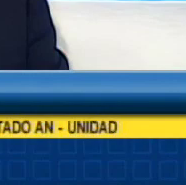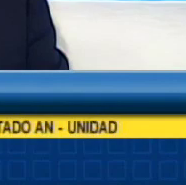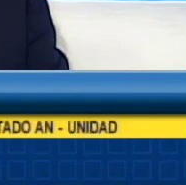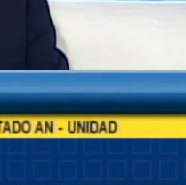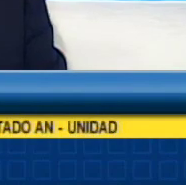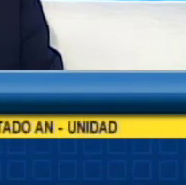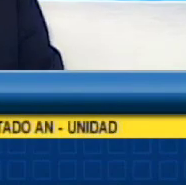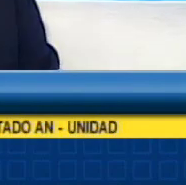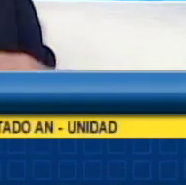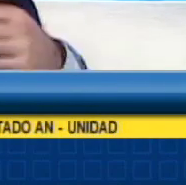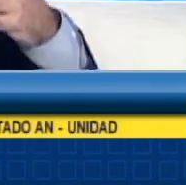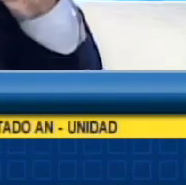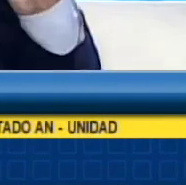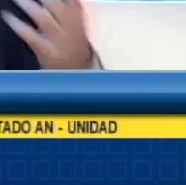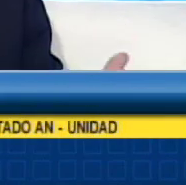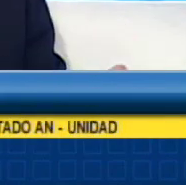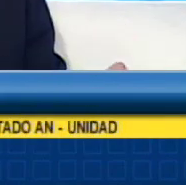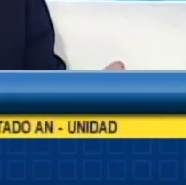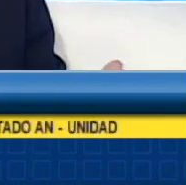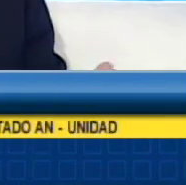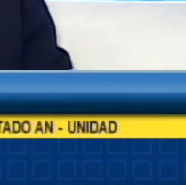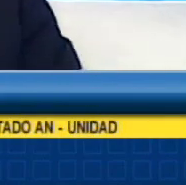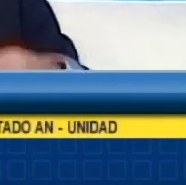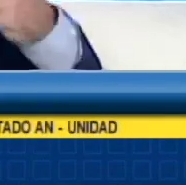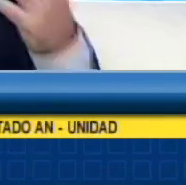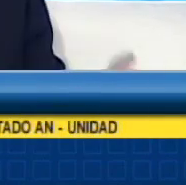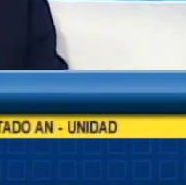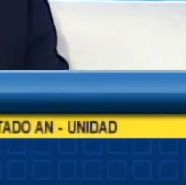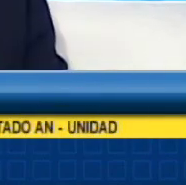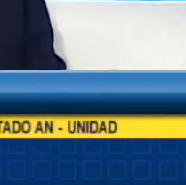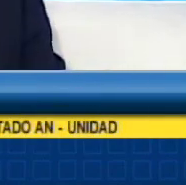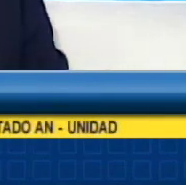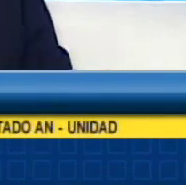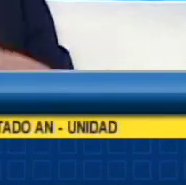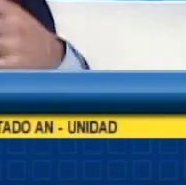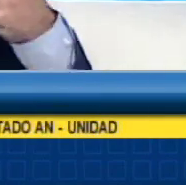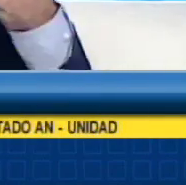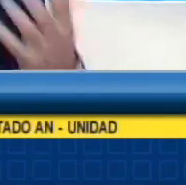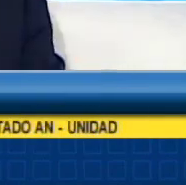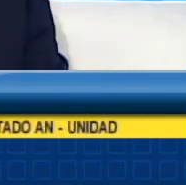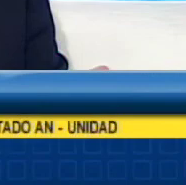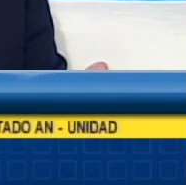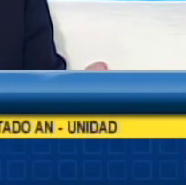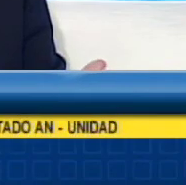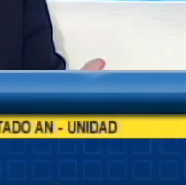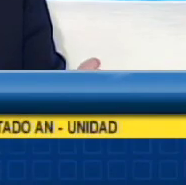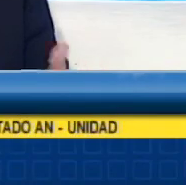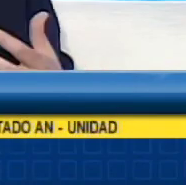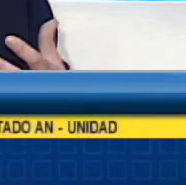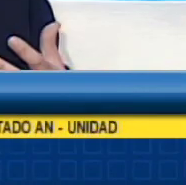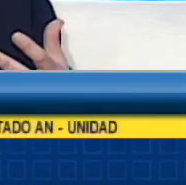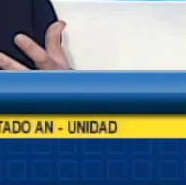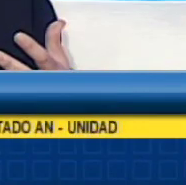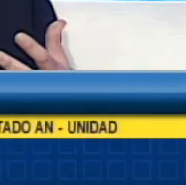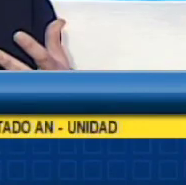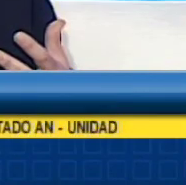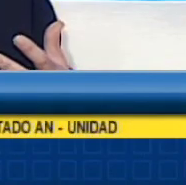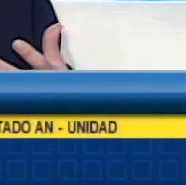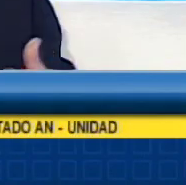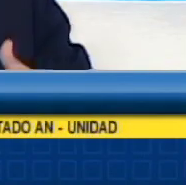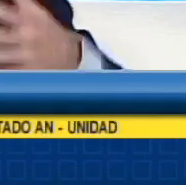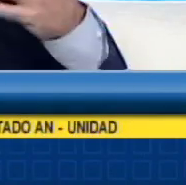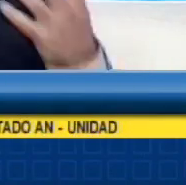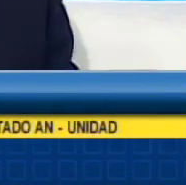producción de novelas, sino para producir más programas venezolanos, más novelas venezolanas, más calidad venezolana y que nosotros seamos un